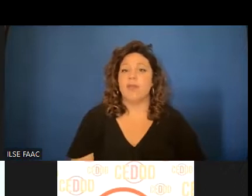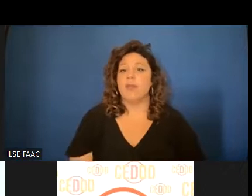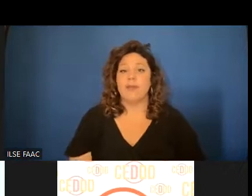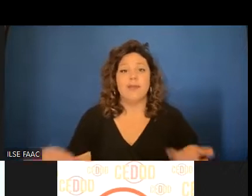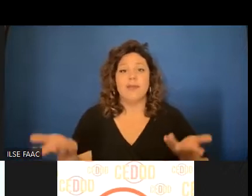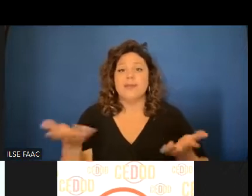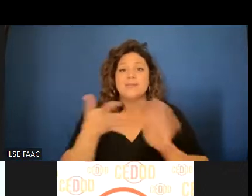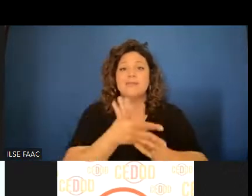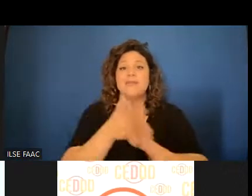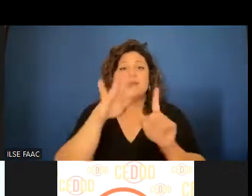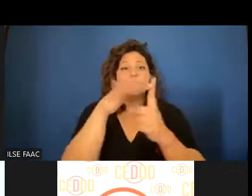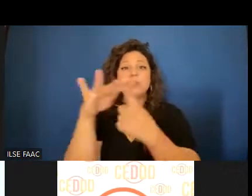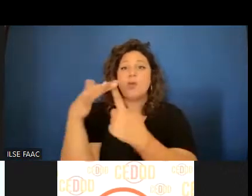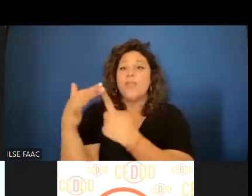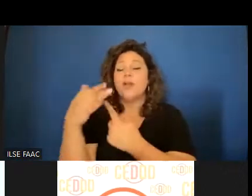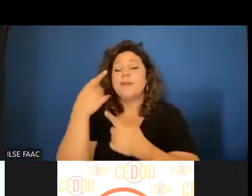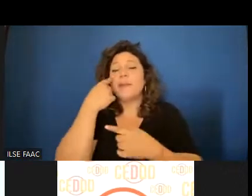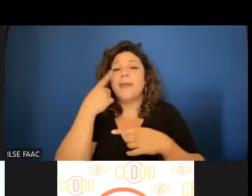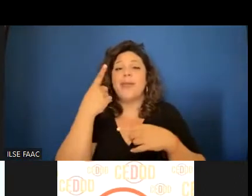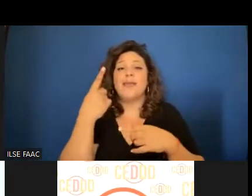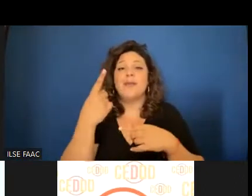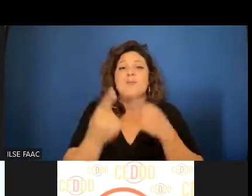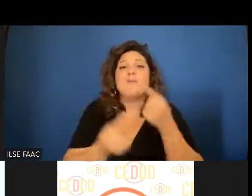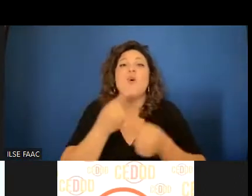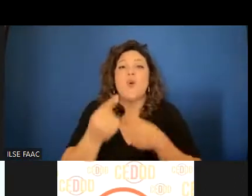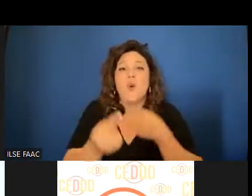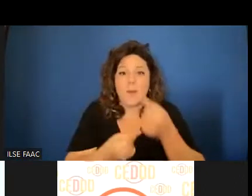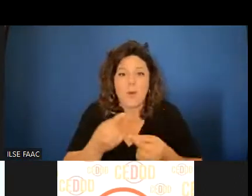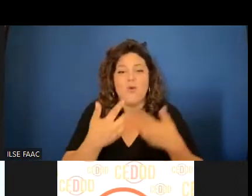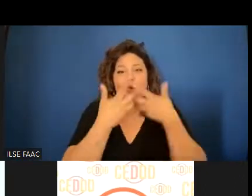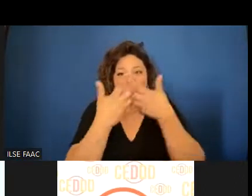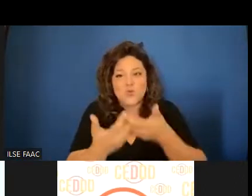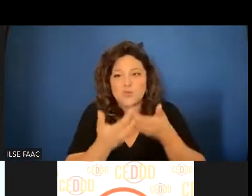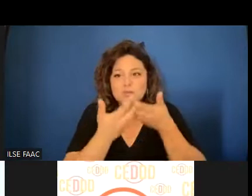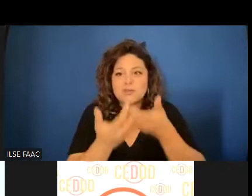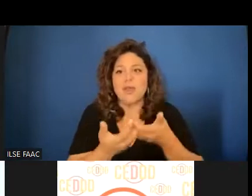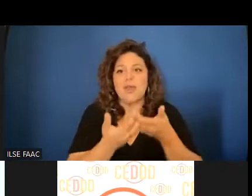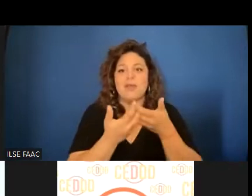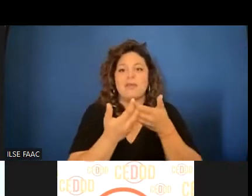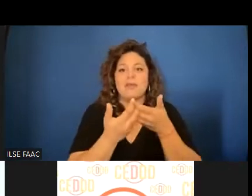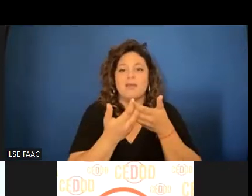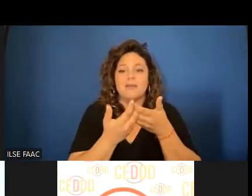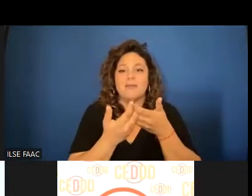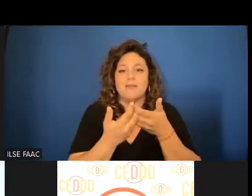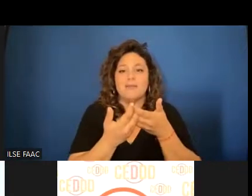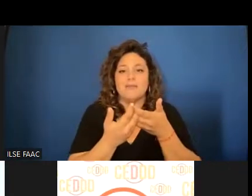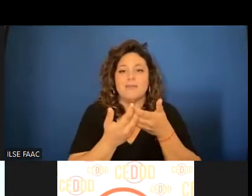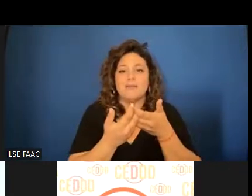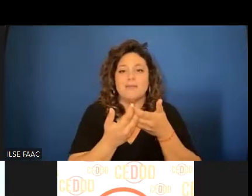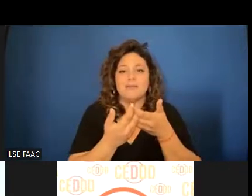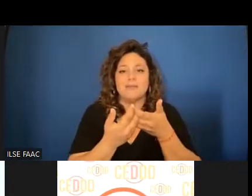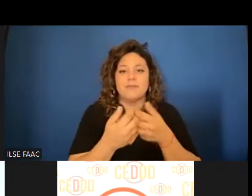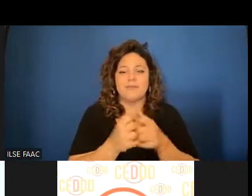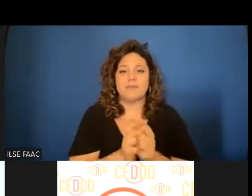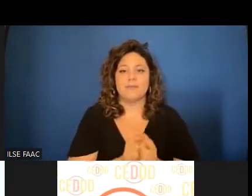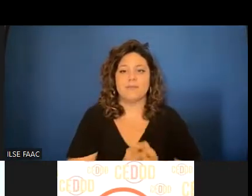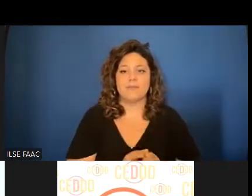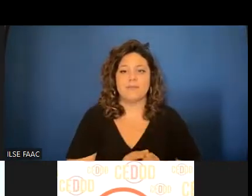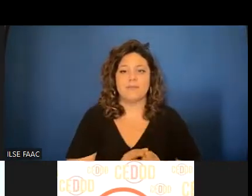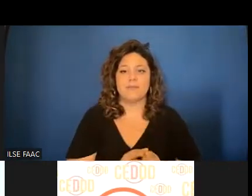verdad lo que dice el compañero, que esta ley queda un poco ambigua, pero bueno, yo también entiendo aquí que